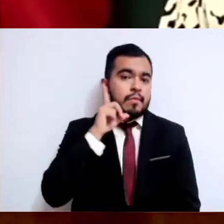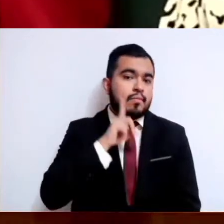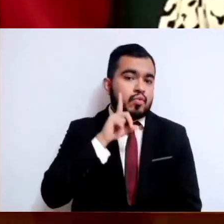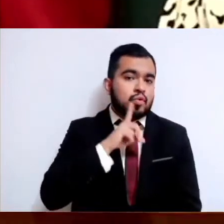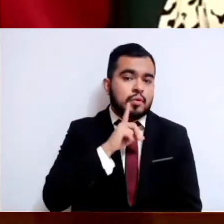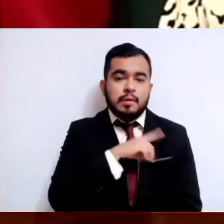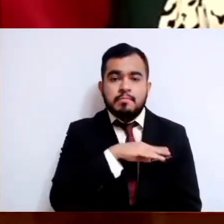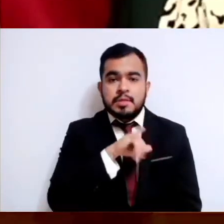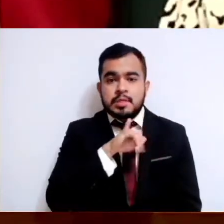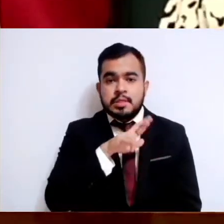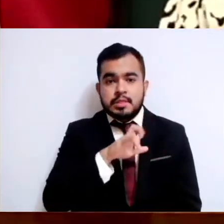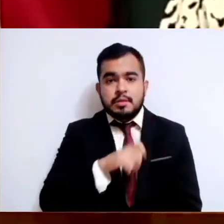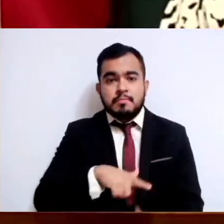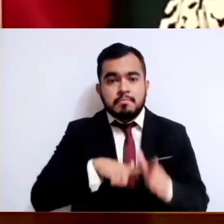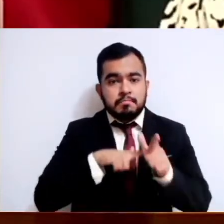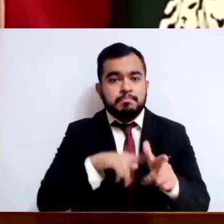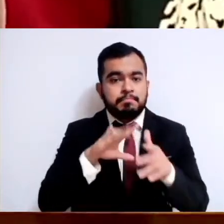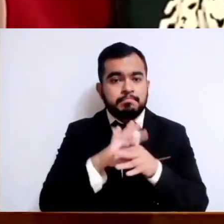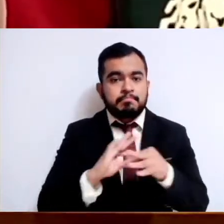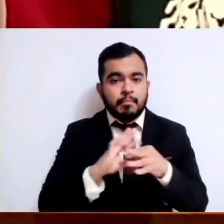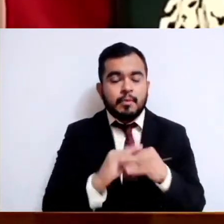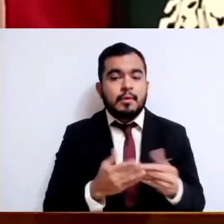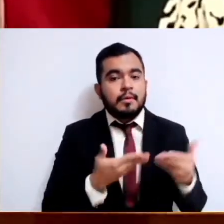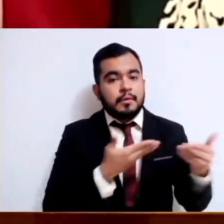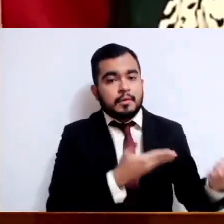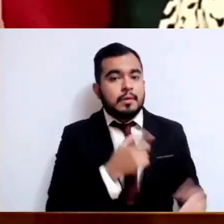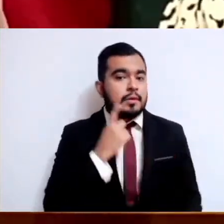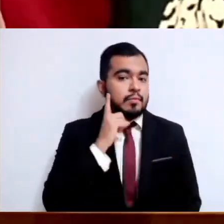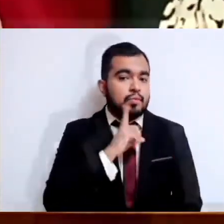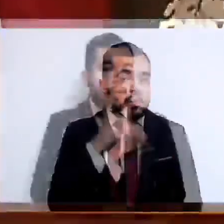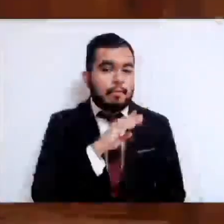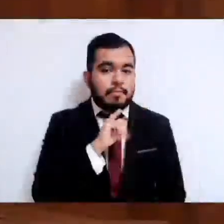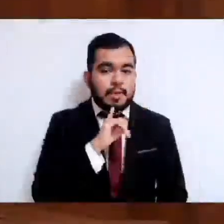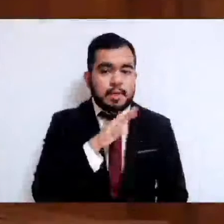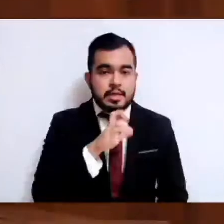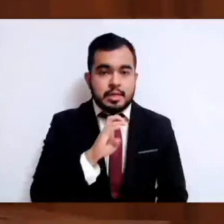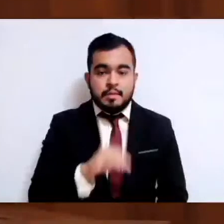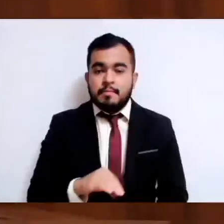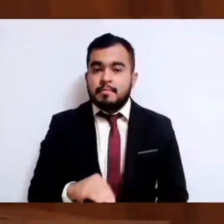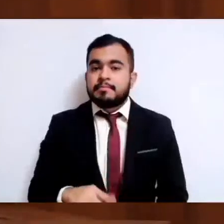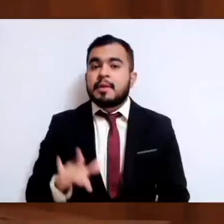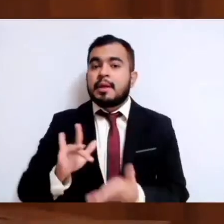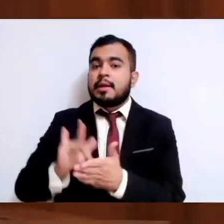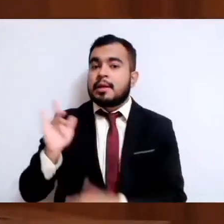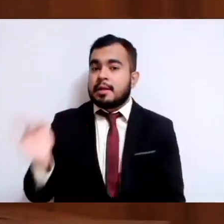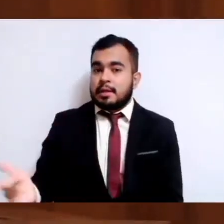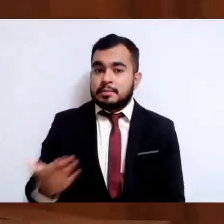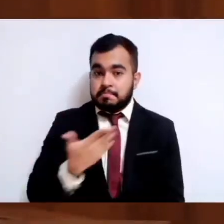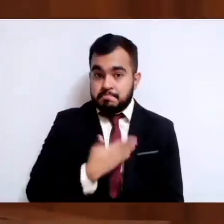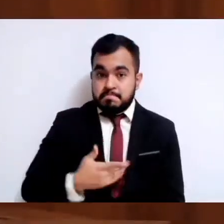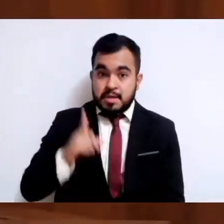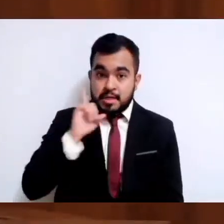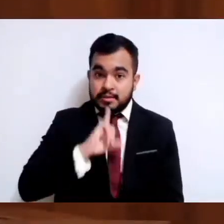continuar la diputada Miriam. Adelante, diputada Miriam, muchas gracias. Gracias,